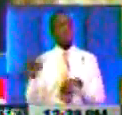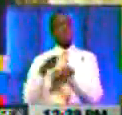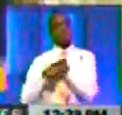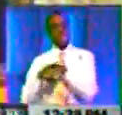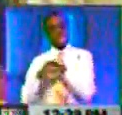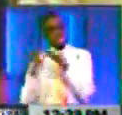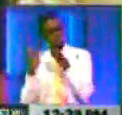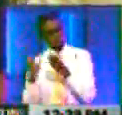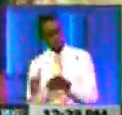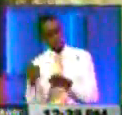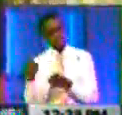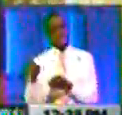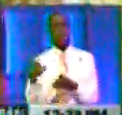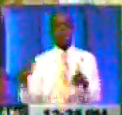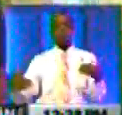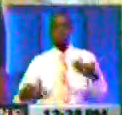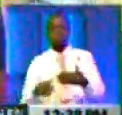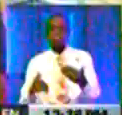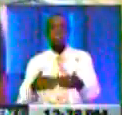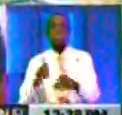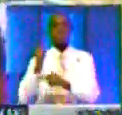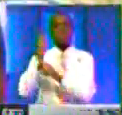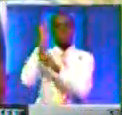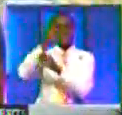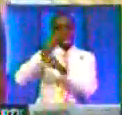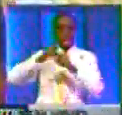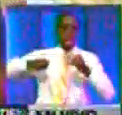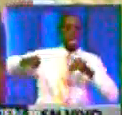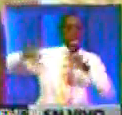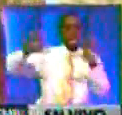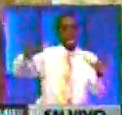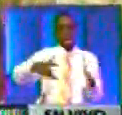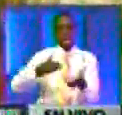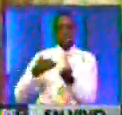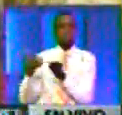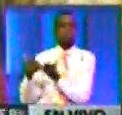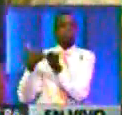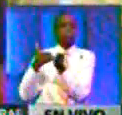Acuicultura en una importante inversión que se está haciendo entre el sector privado y el gobierno nacional para reimpulsar.